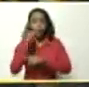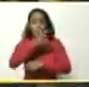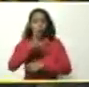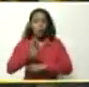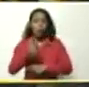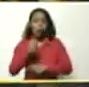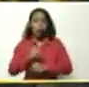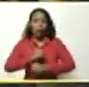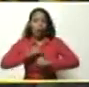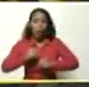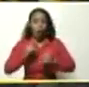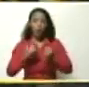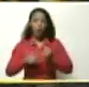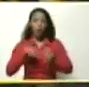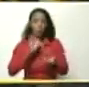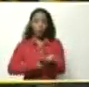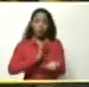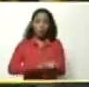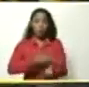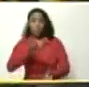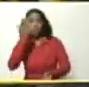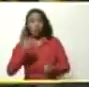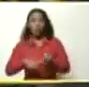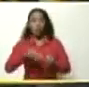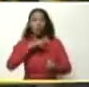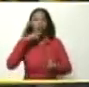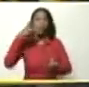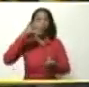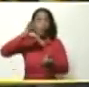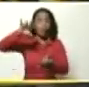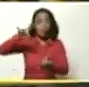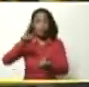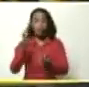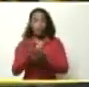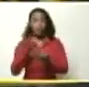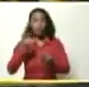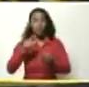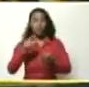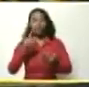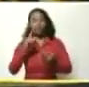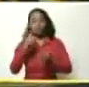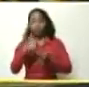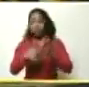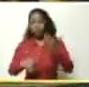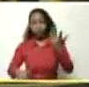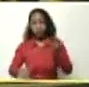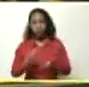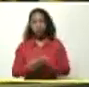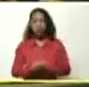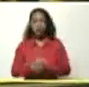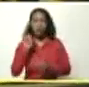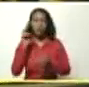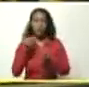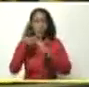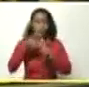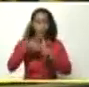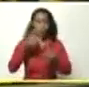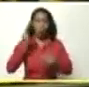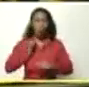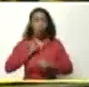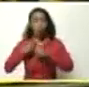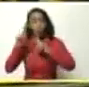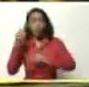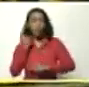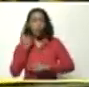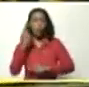con obesidad, hipertensión arterial, diabetes mellitus, insuficiencia renal crónica, portadores de VIH o cualquier otra enfermedad